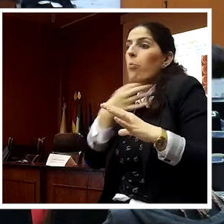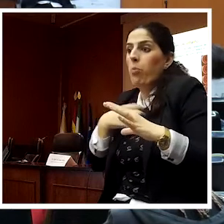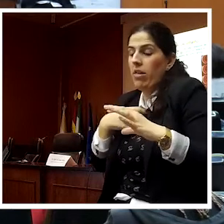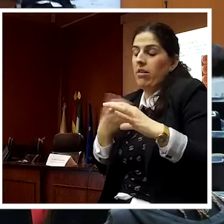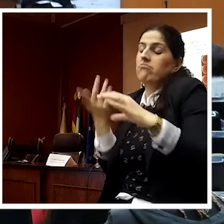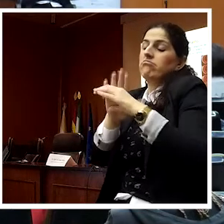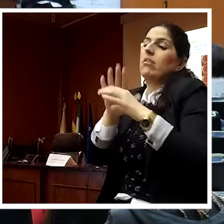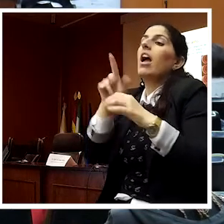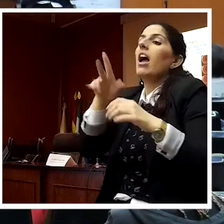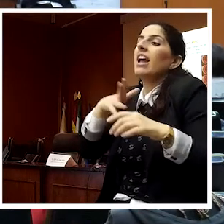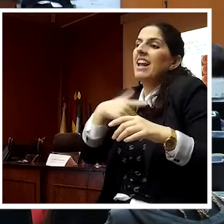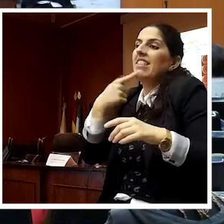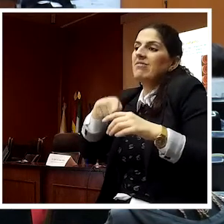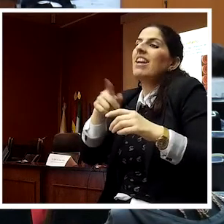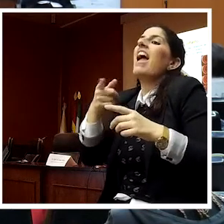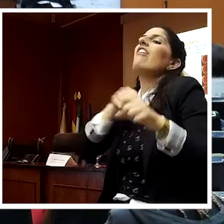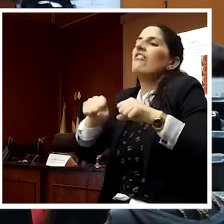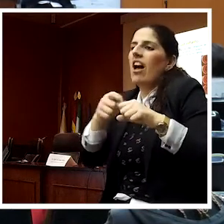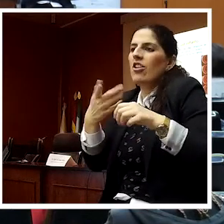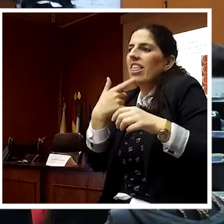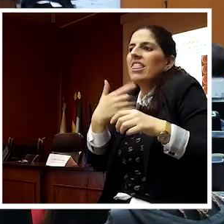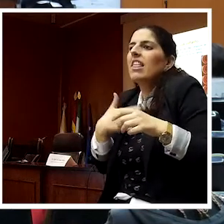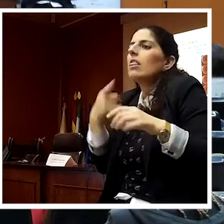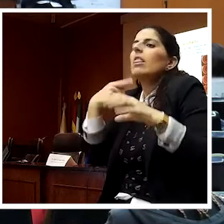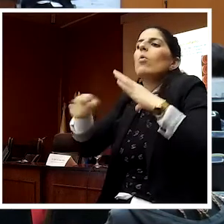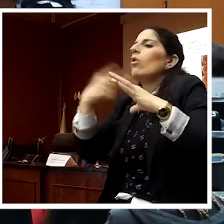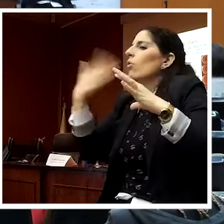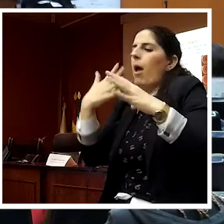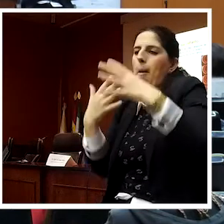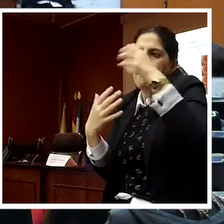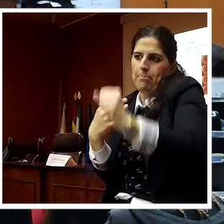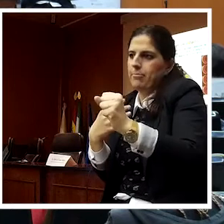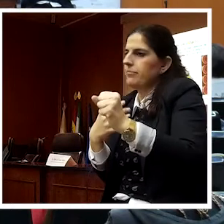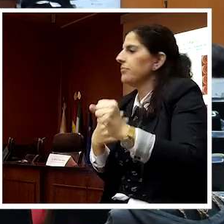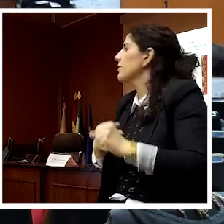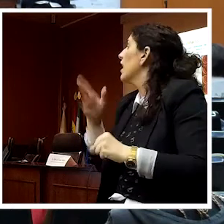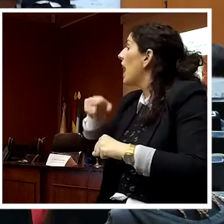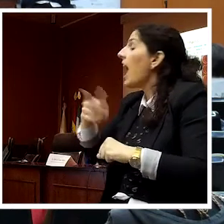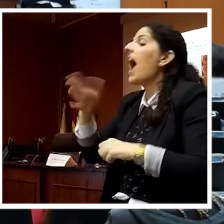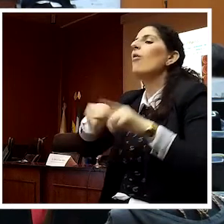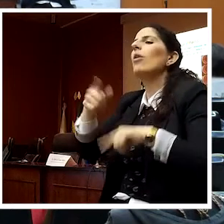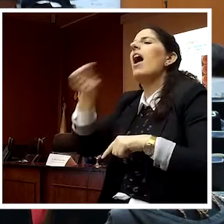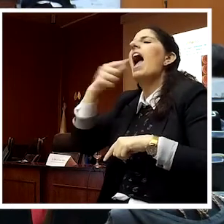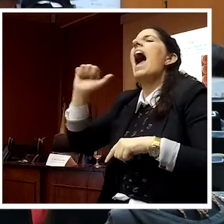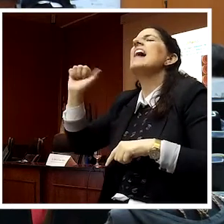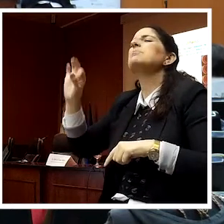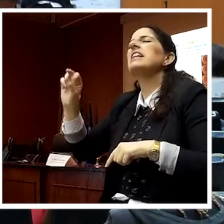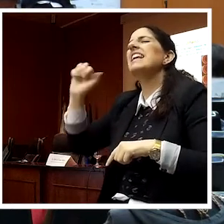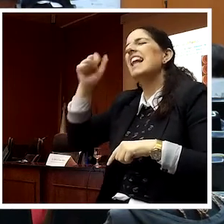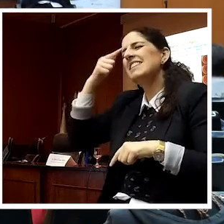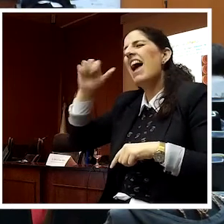Y hay medicamentos, que son los que se dan, ¿no? Como la aspirina, que lo que hacen es minimizar la formación de este